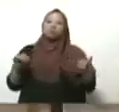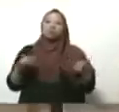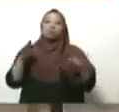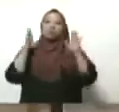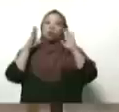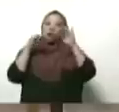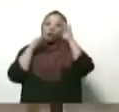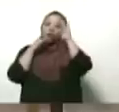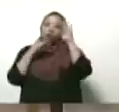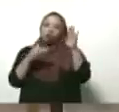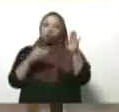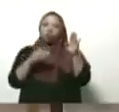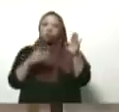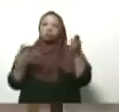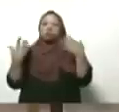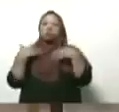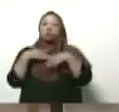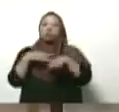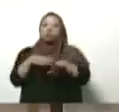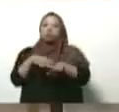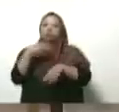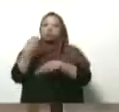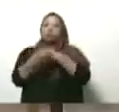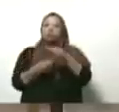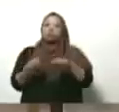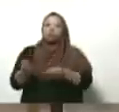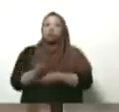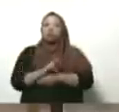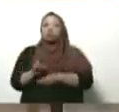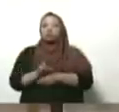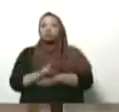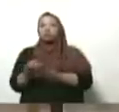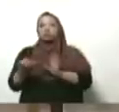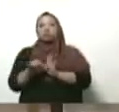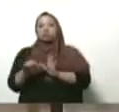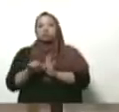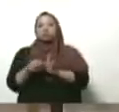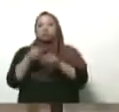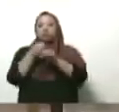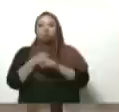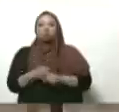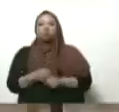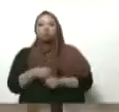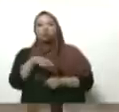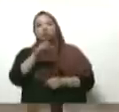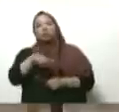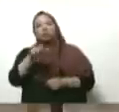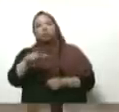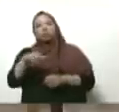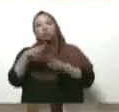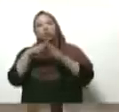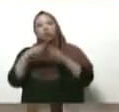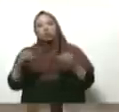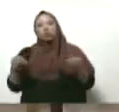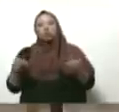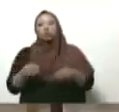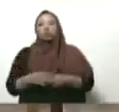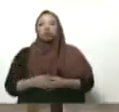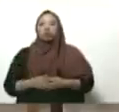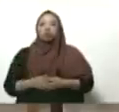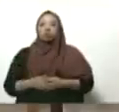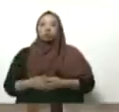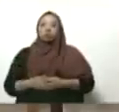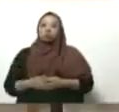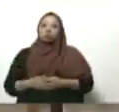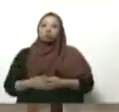atención incluso inmediata y directa apenas llegue una persona a todas las sedes fiscales